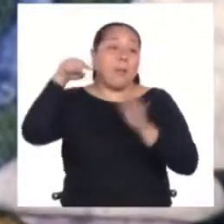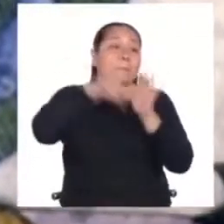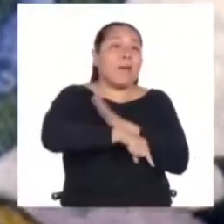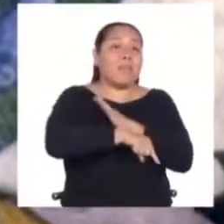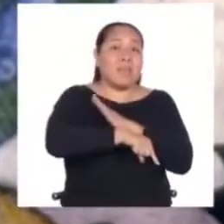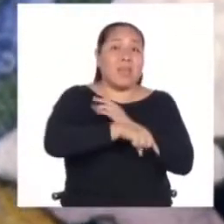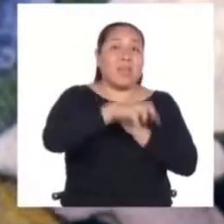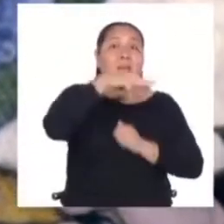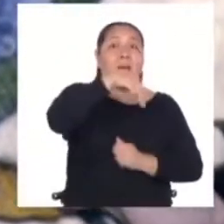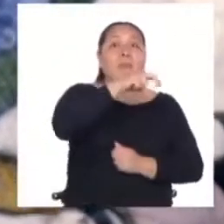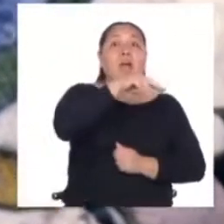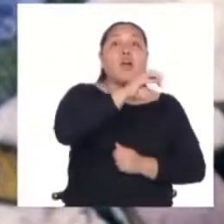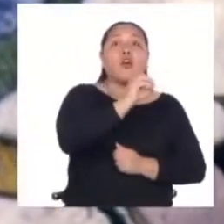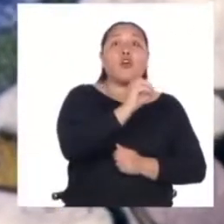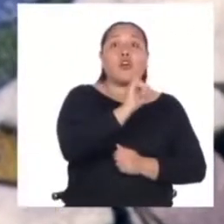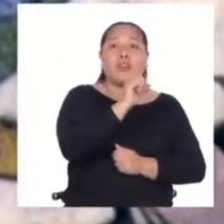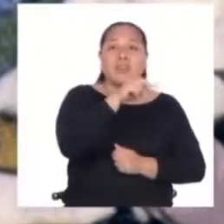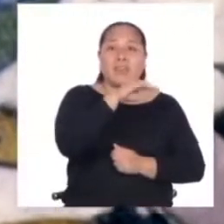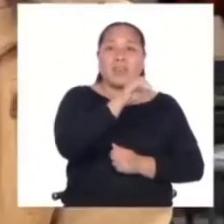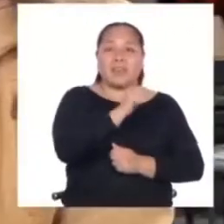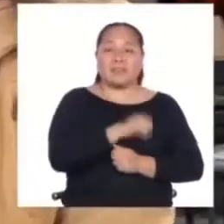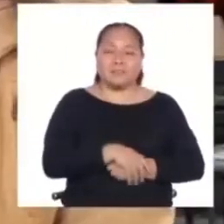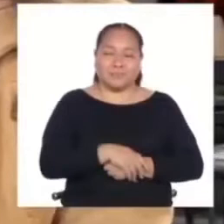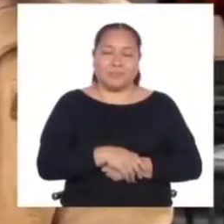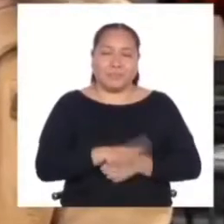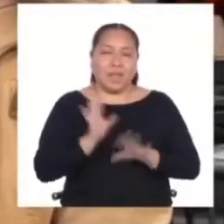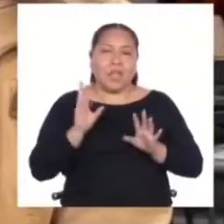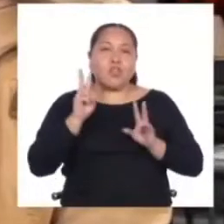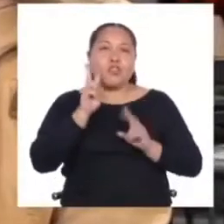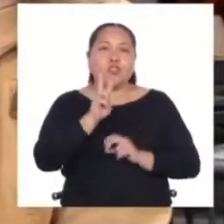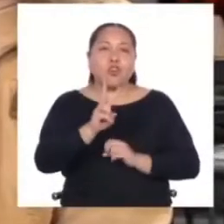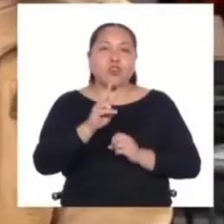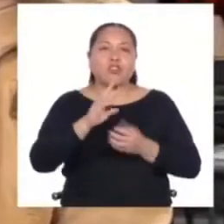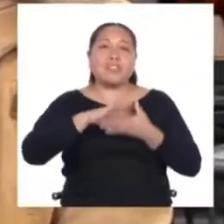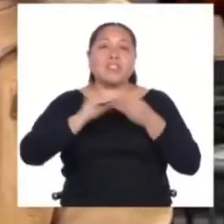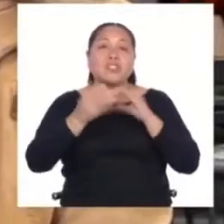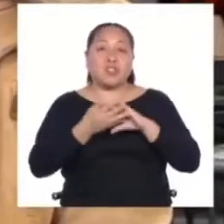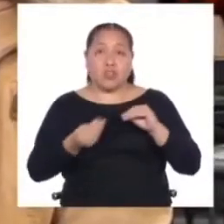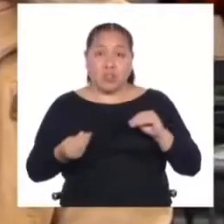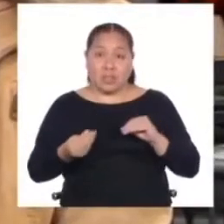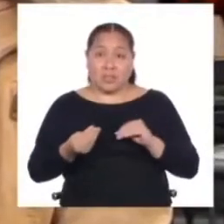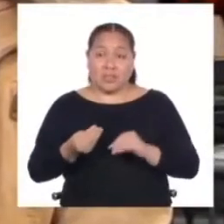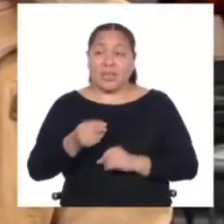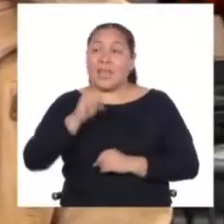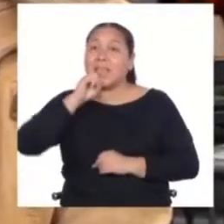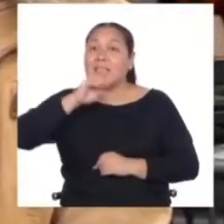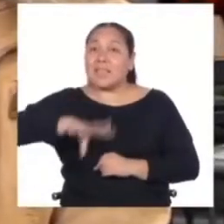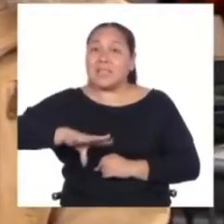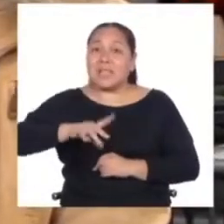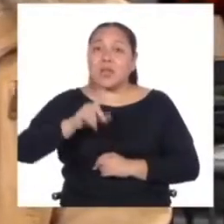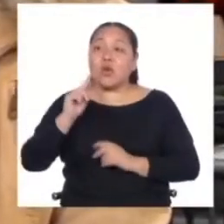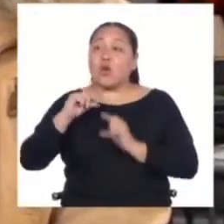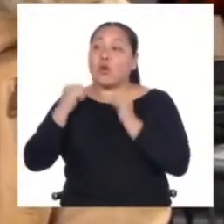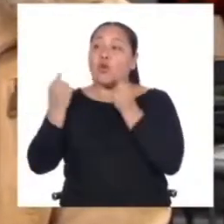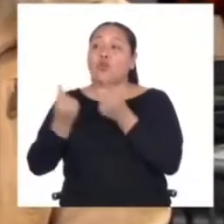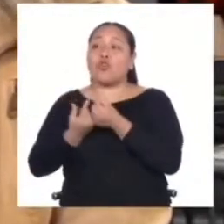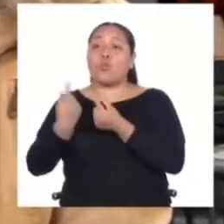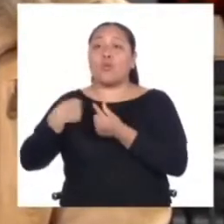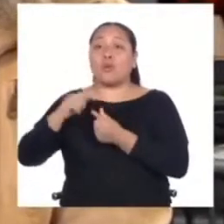Existen dos versiones, las más conocidas, ¿no? Que uno fue acuchillado por detrás por un grupo de españoles que